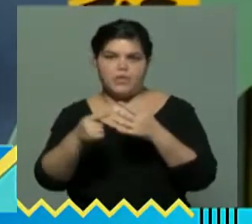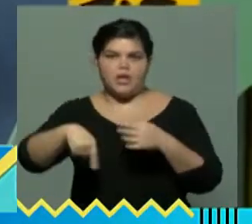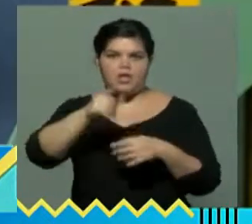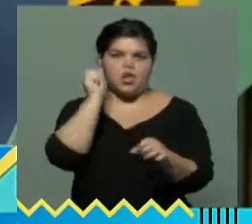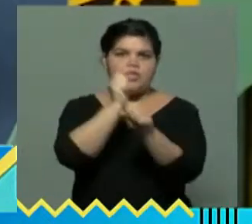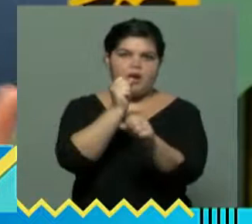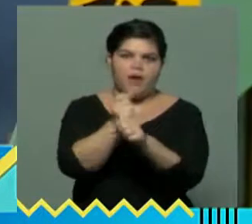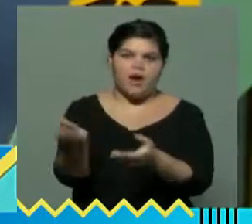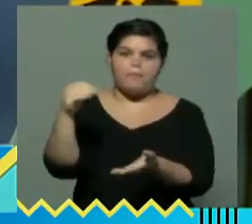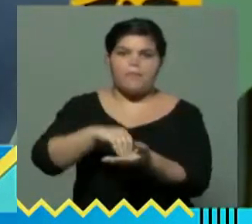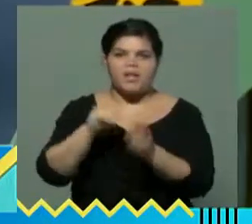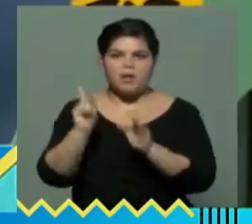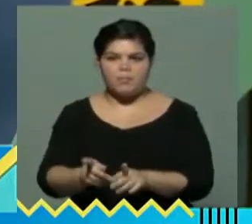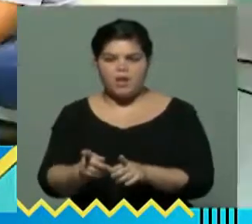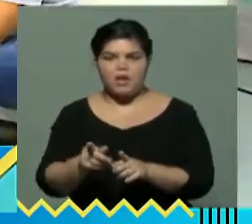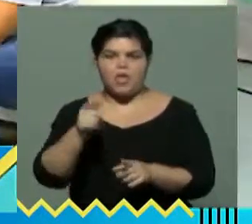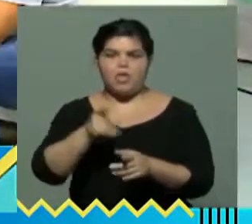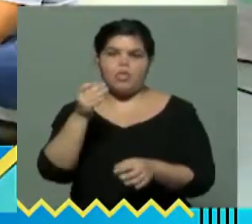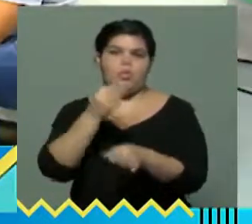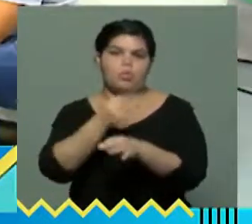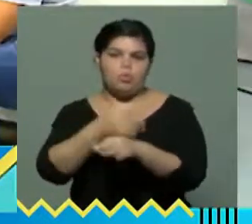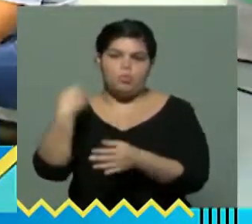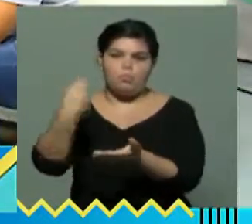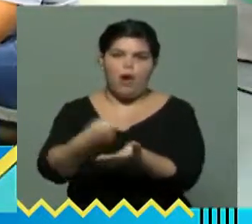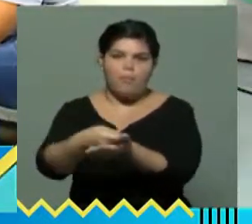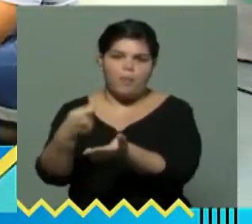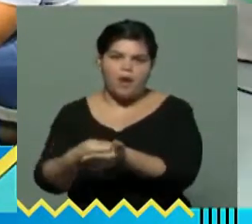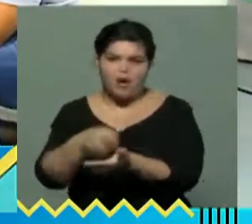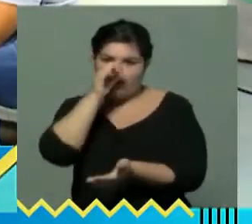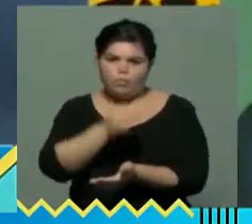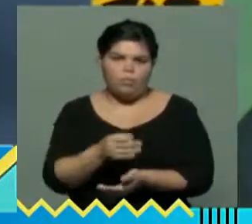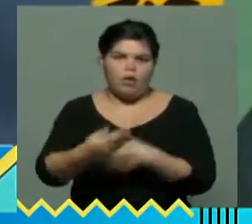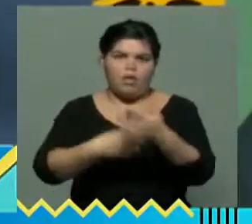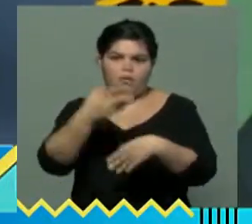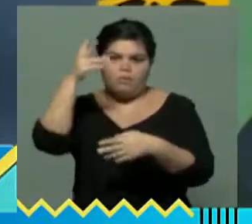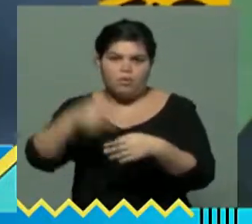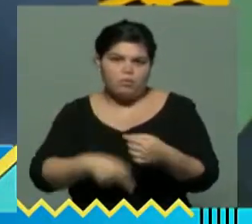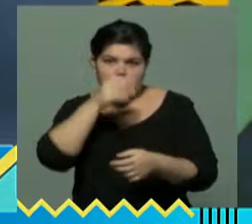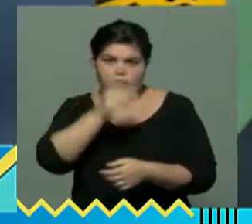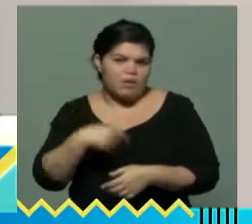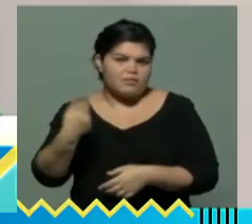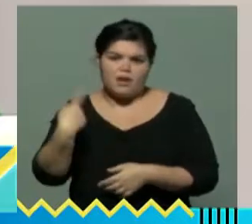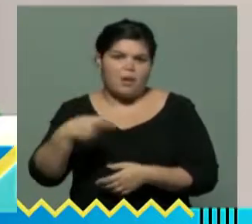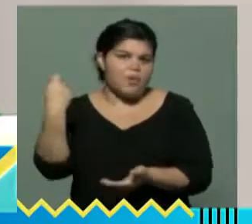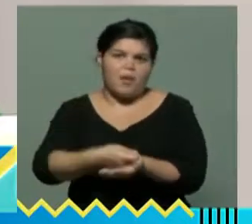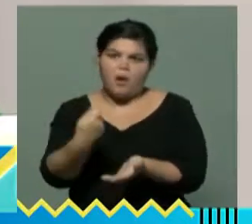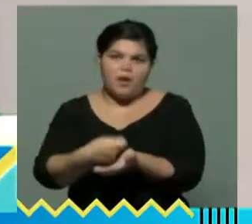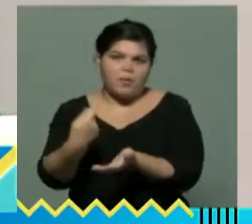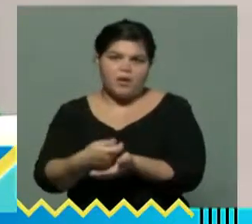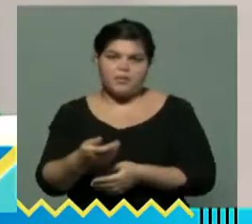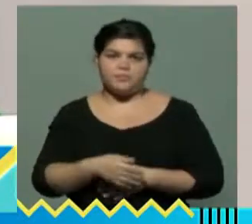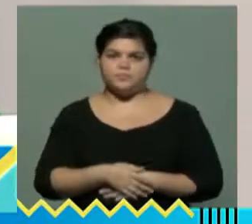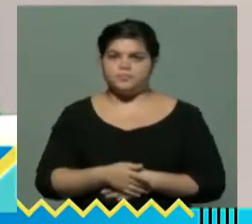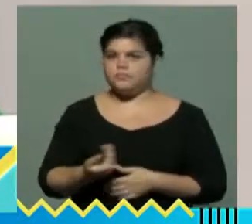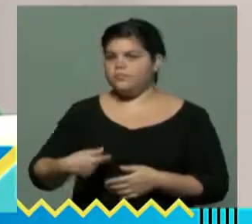que trabajar también para pagar la educación que por ahí no terminan de pagar nunca. Entonces, digamos, en ese sentido estamos favorecidos. Es que nosotros,